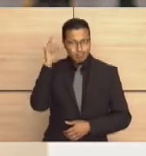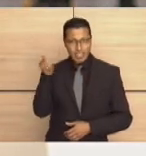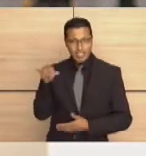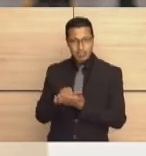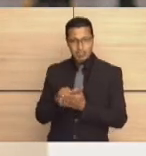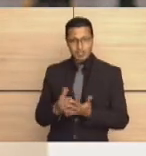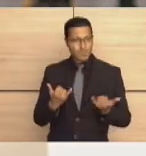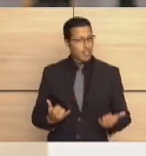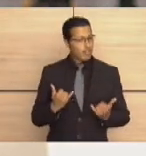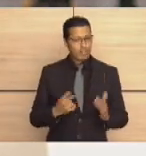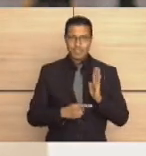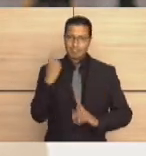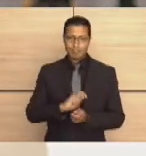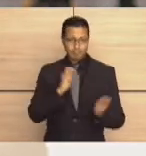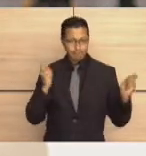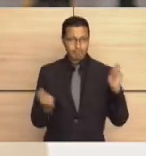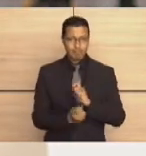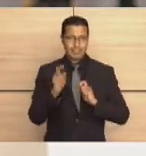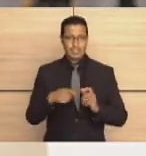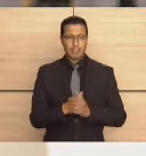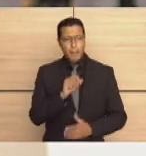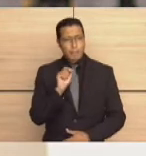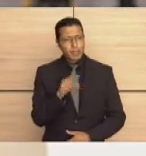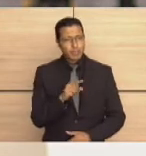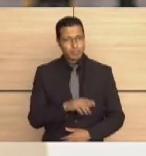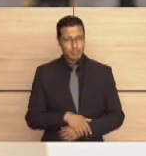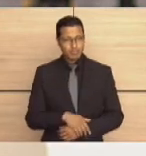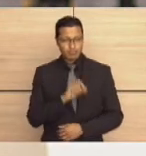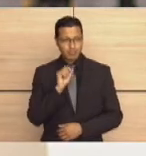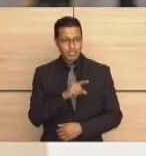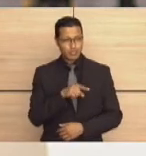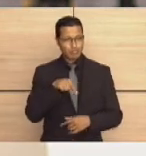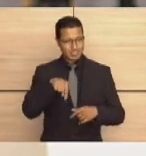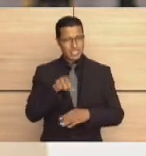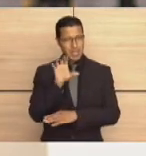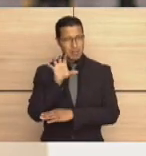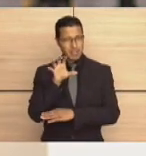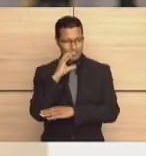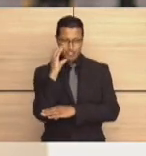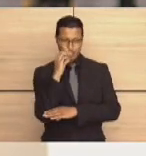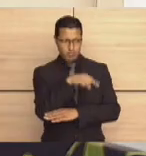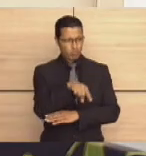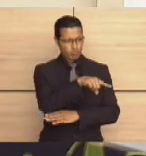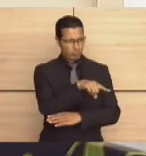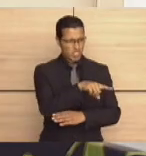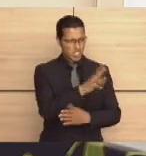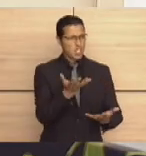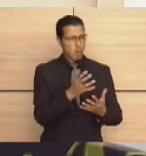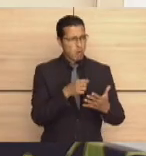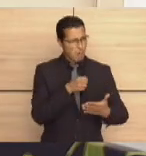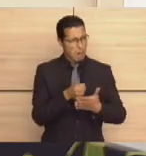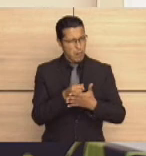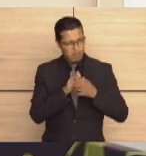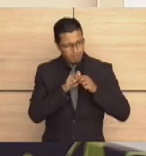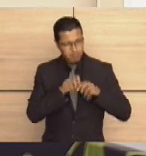que hacerse aquí y ahora. Y les pregunto, ¿qué hacer para que el país los escuche y que ustedes nos ayuden